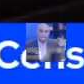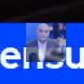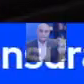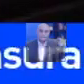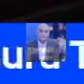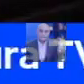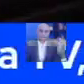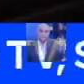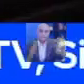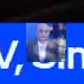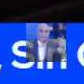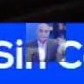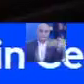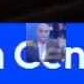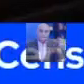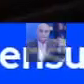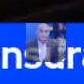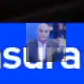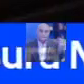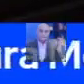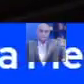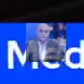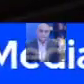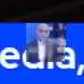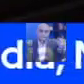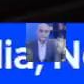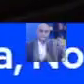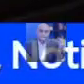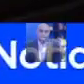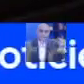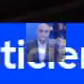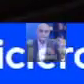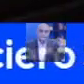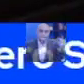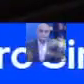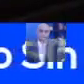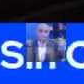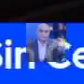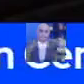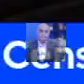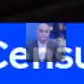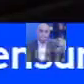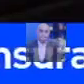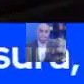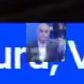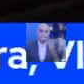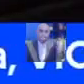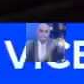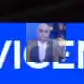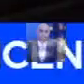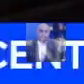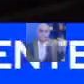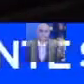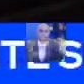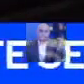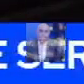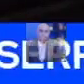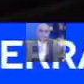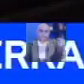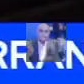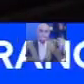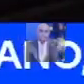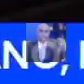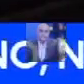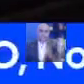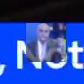ahí que los medios, columnistas y todo, se lancen al unísono, estén en sincronizado, porque aquellos que